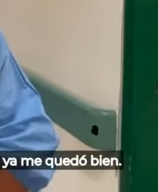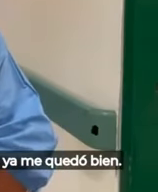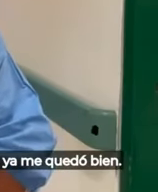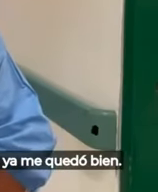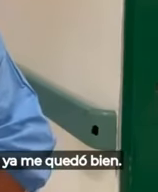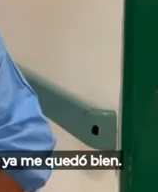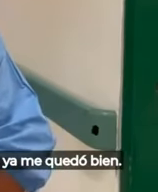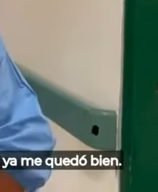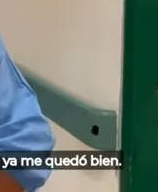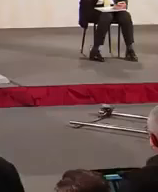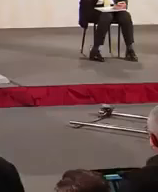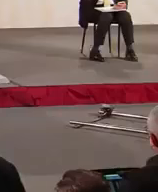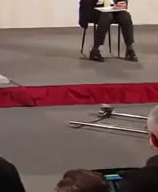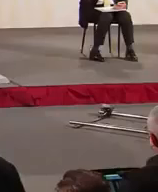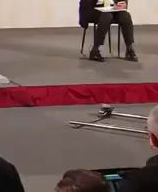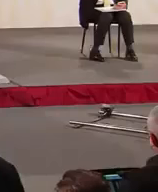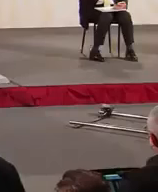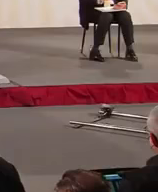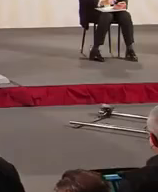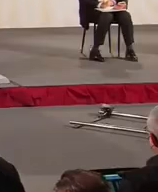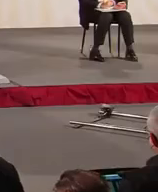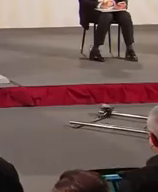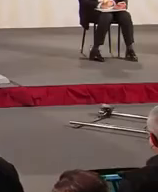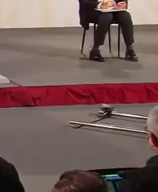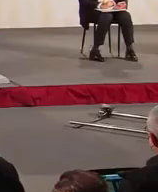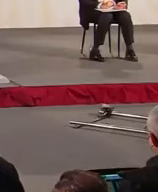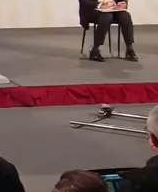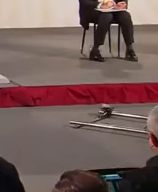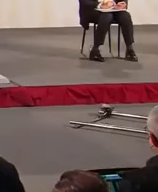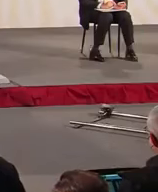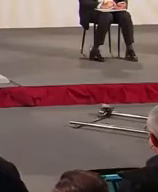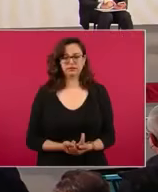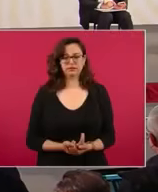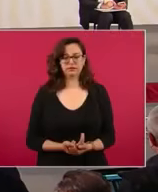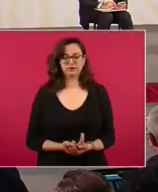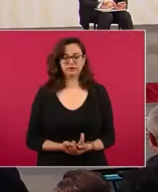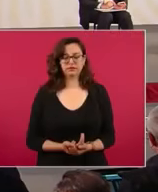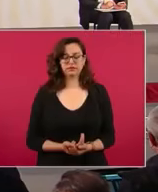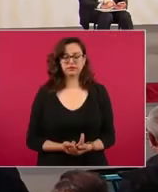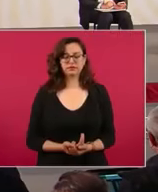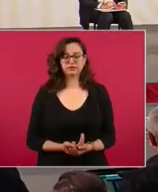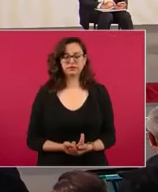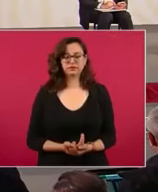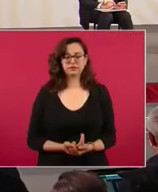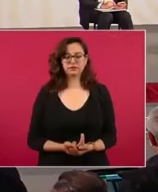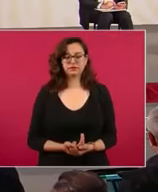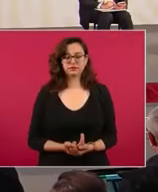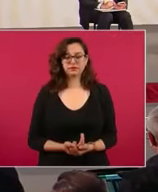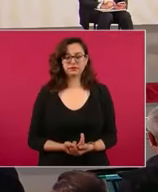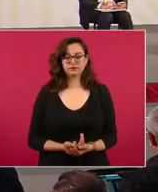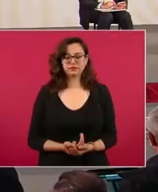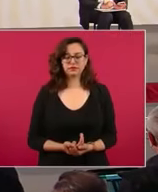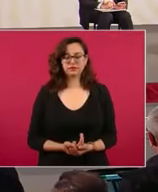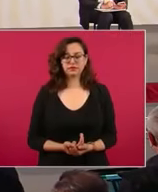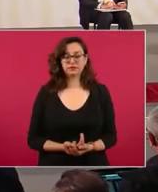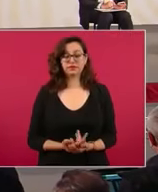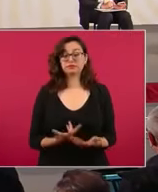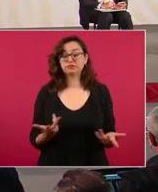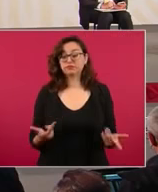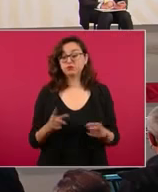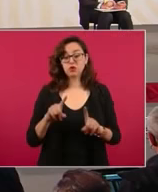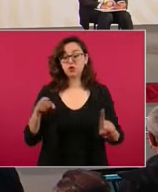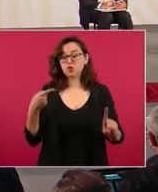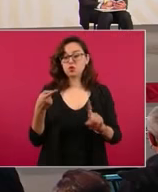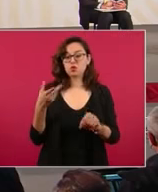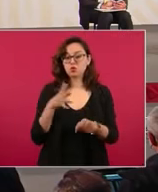muy feliz porque mi ojo ya me quedó bien. En este sentido es importante decir que lo que se busca es que